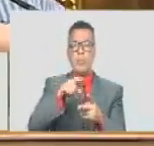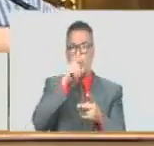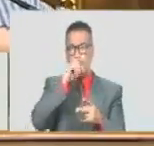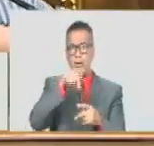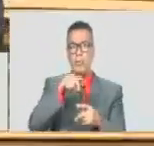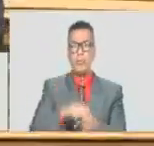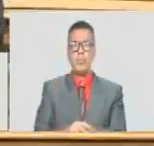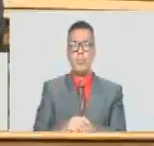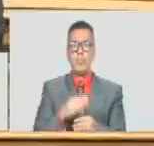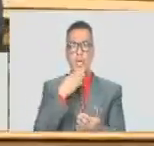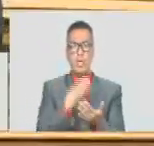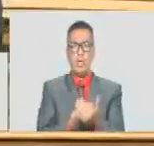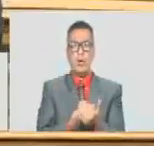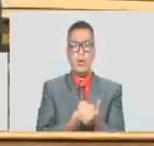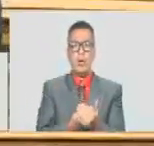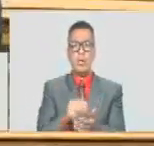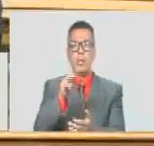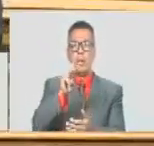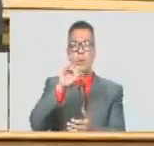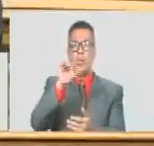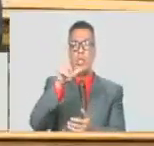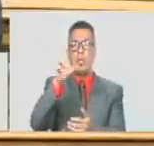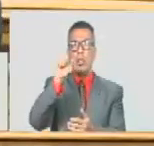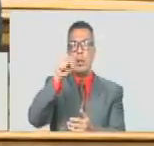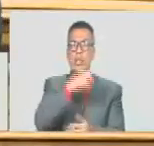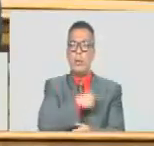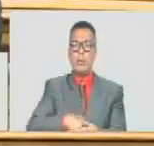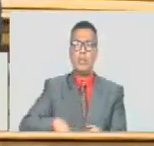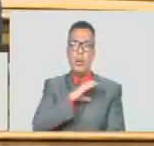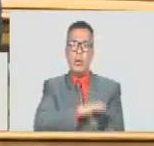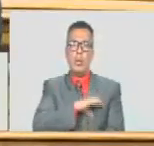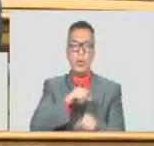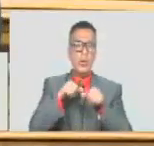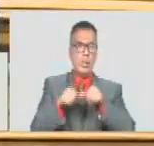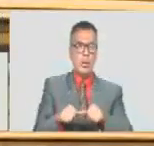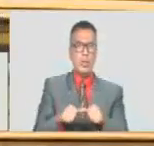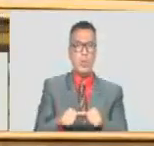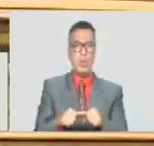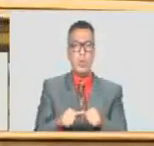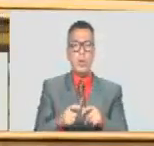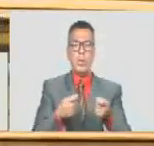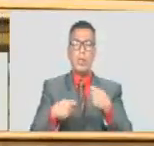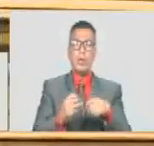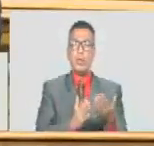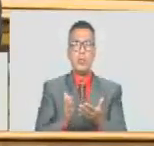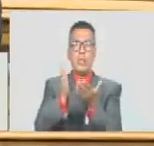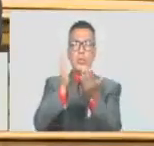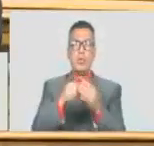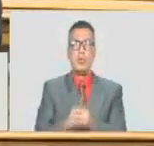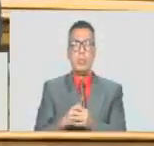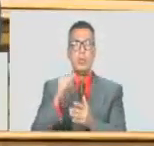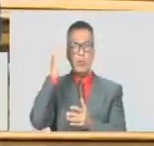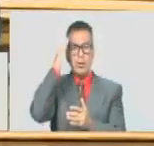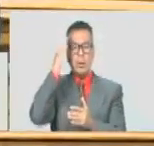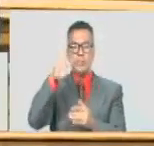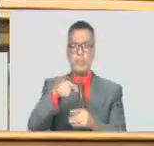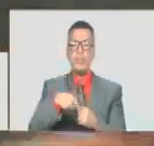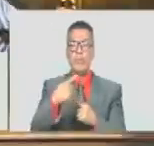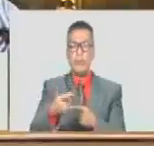presidente. Agradecido al diputado William Gil, presidente de la Comisión Permanente de Administración y Servicios. En cuenta,